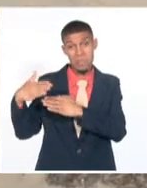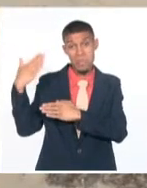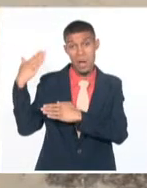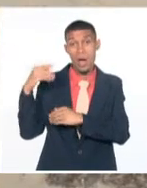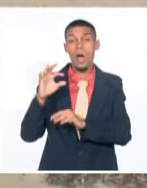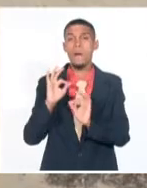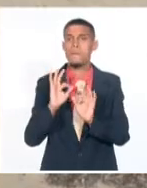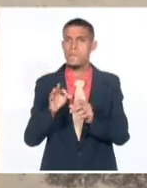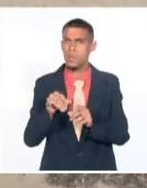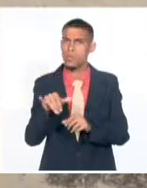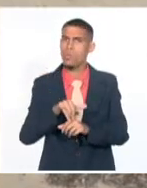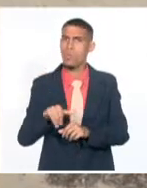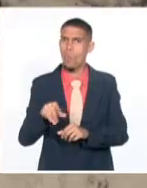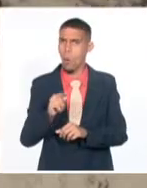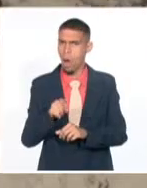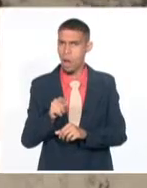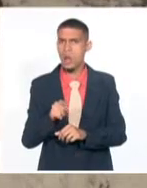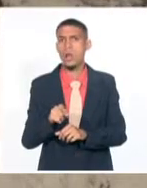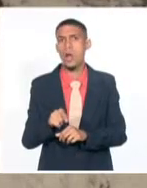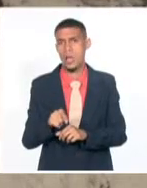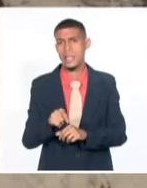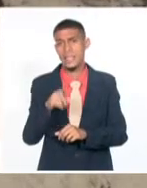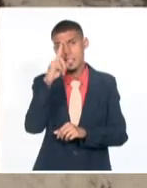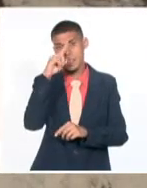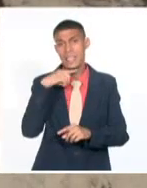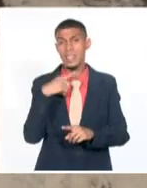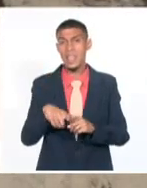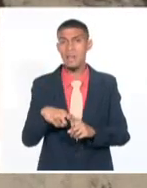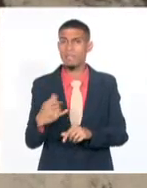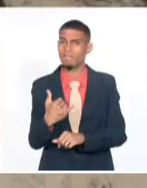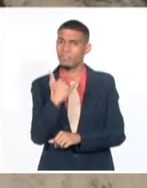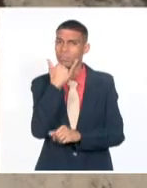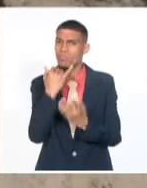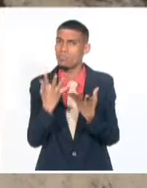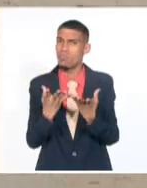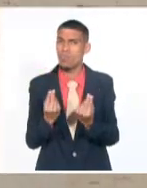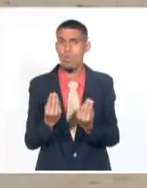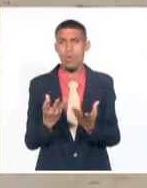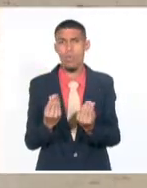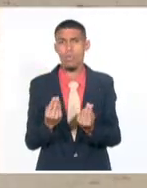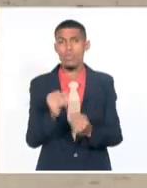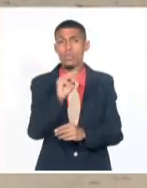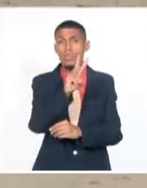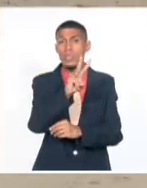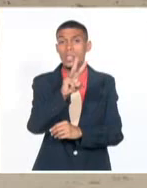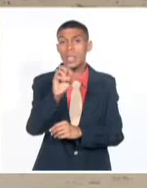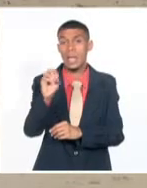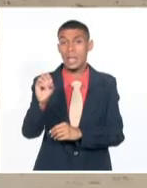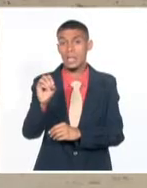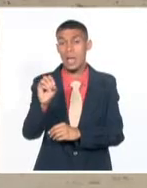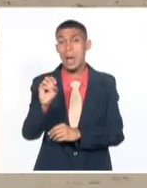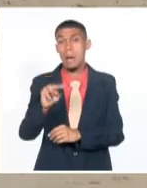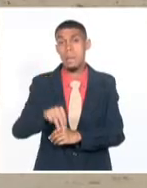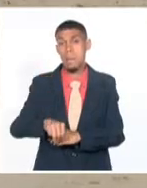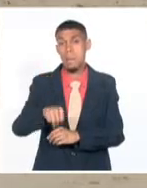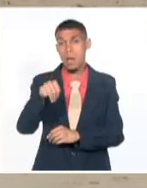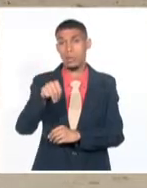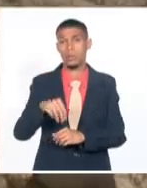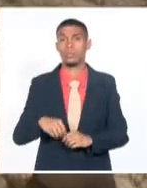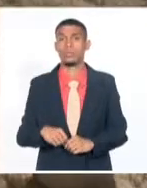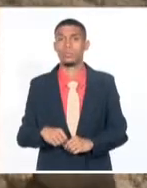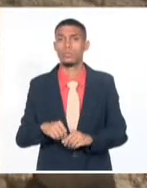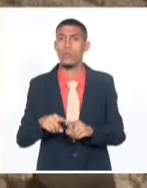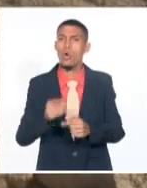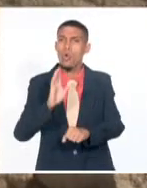Bahamas el pasado 18 de septiembre, provocó un mar de leva con unos 30 metros de retroceso, unido al drenaje pluvial por las intensas